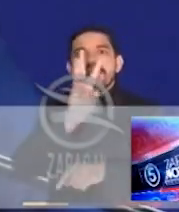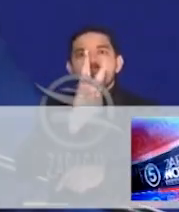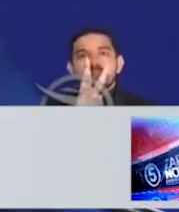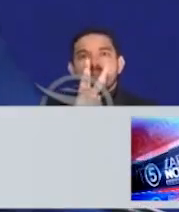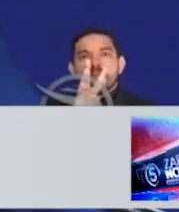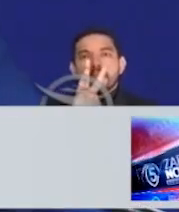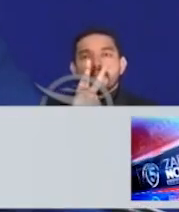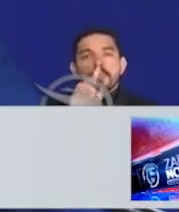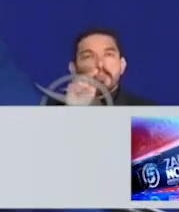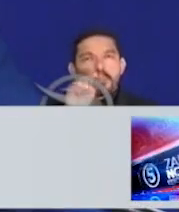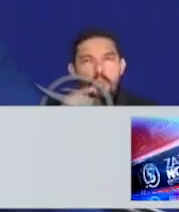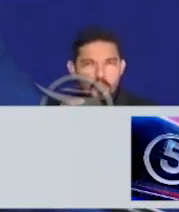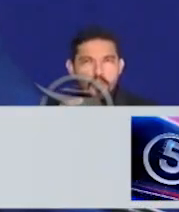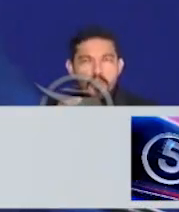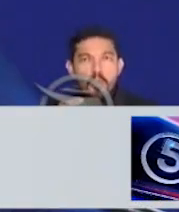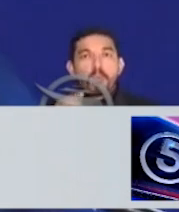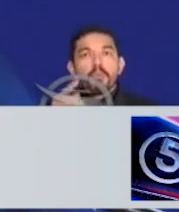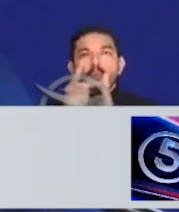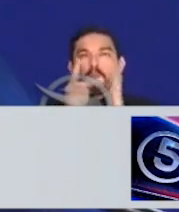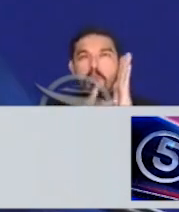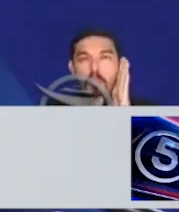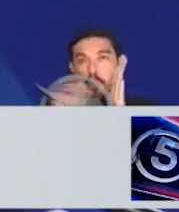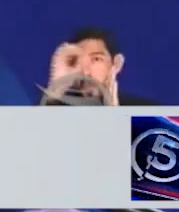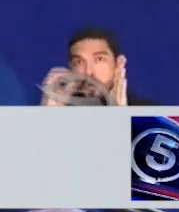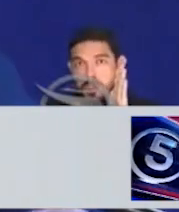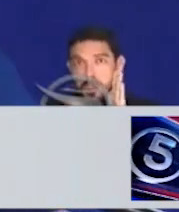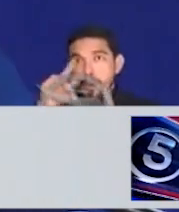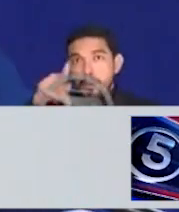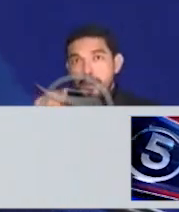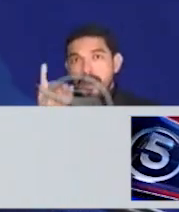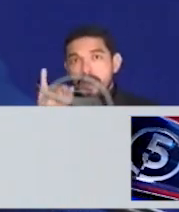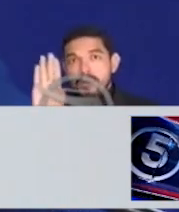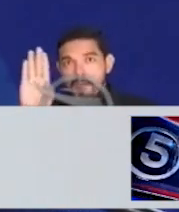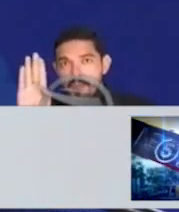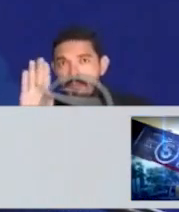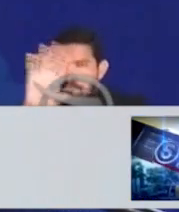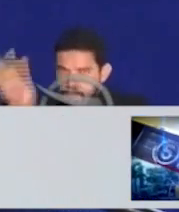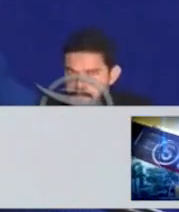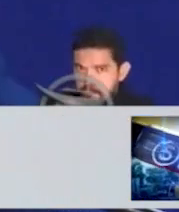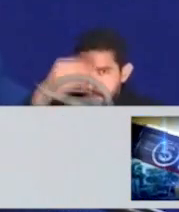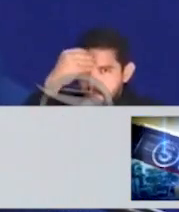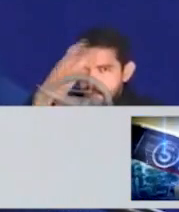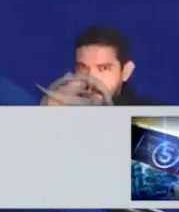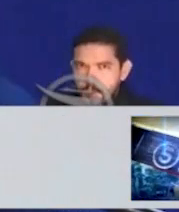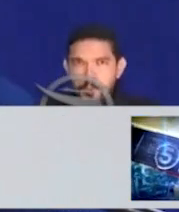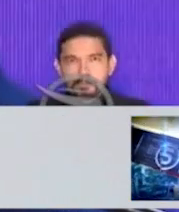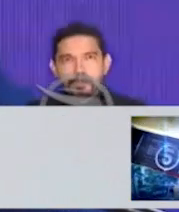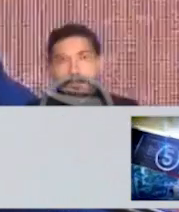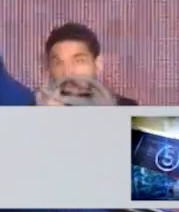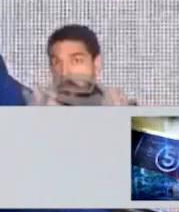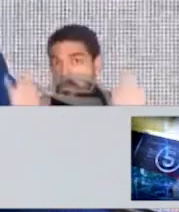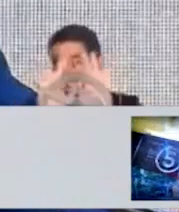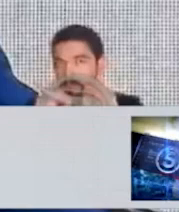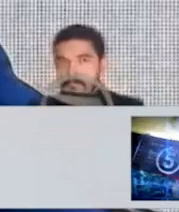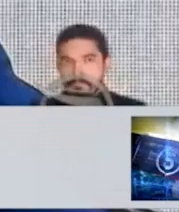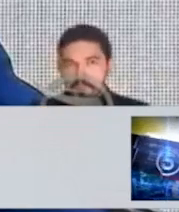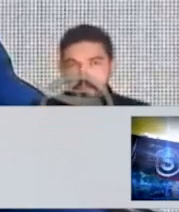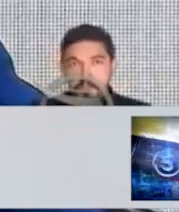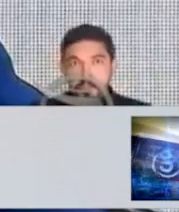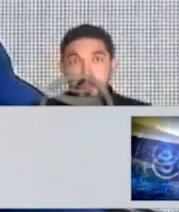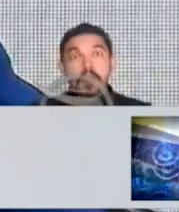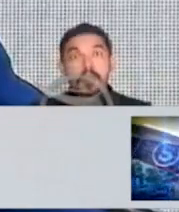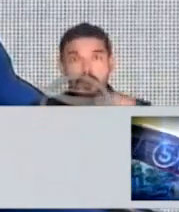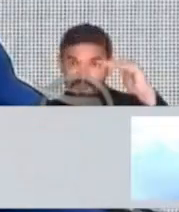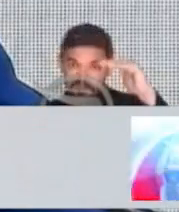puntos porcentuales del PIB. Pero aquí tengo un comentario importante. Cuando se contrae